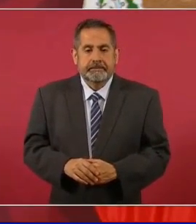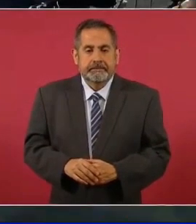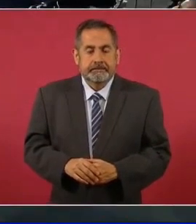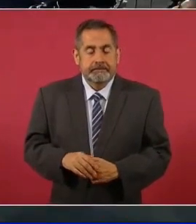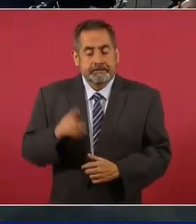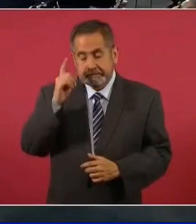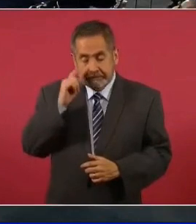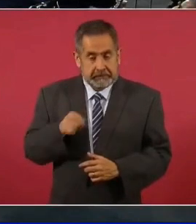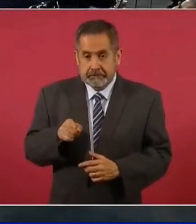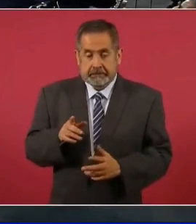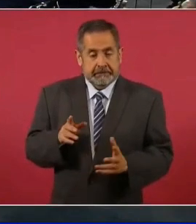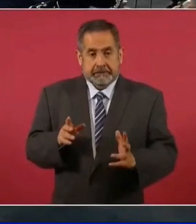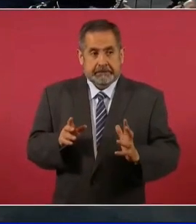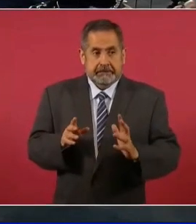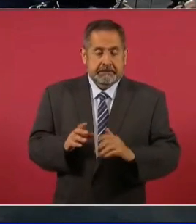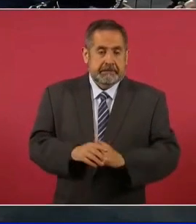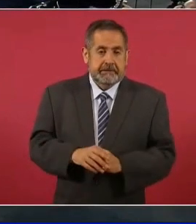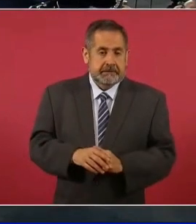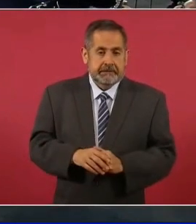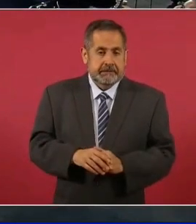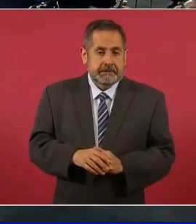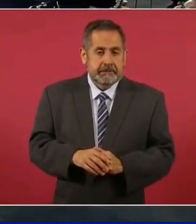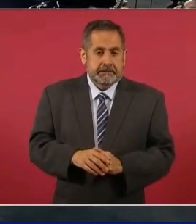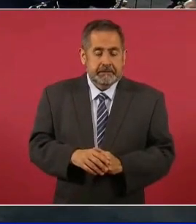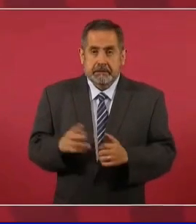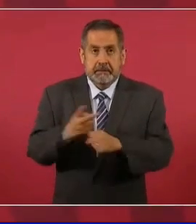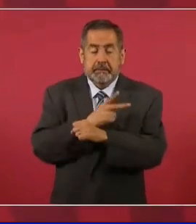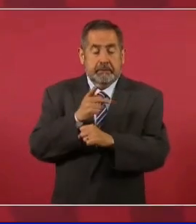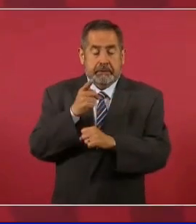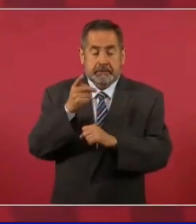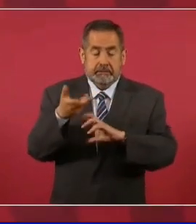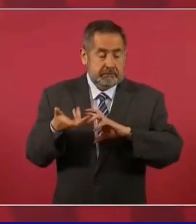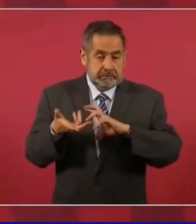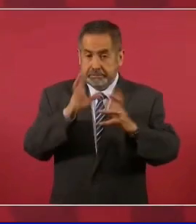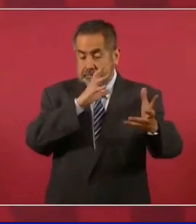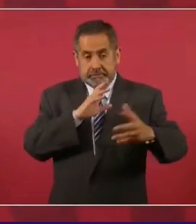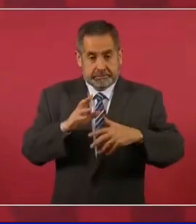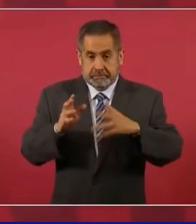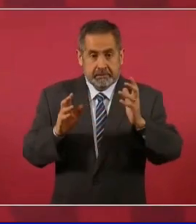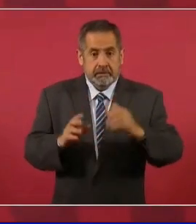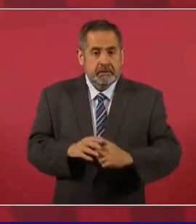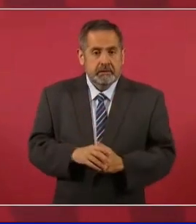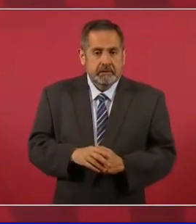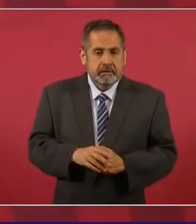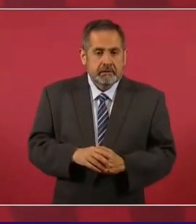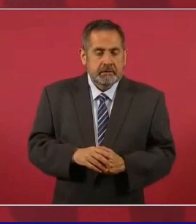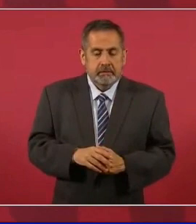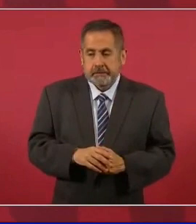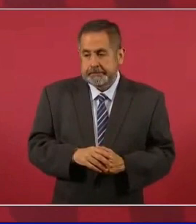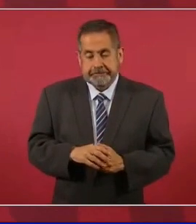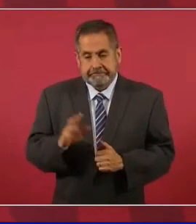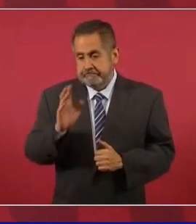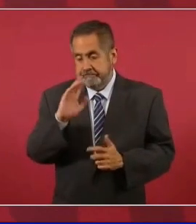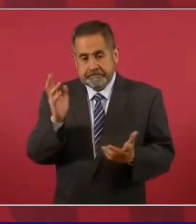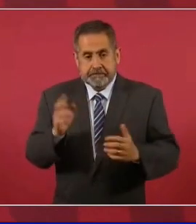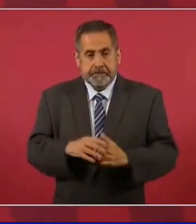Pues no sé qué sucedería cuando menos